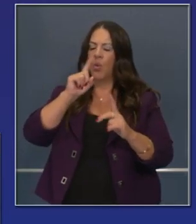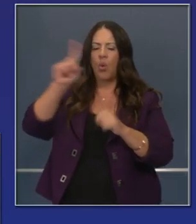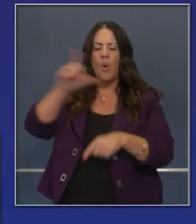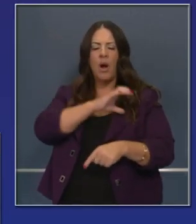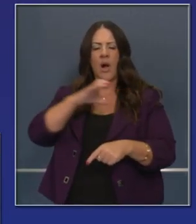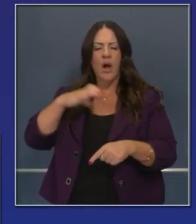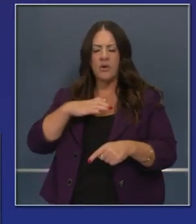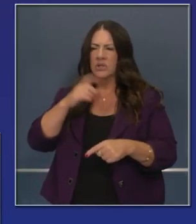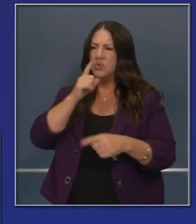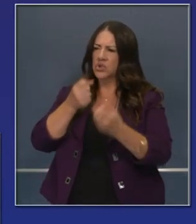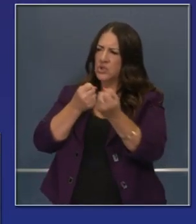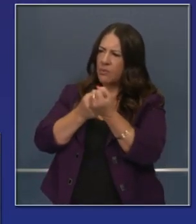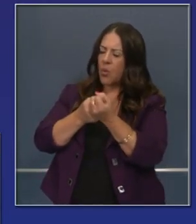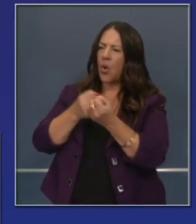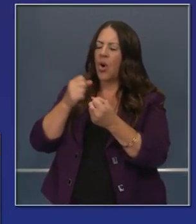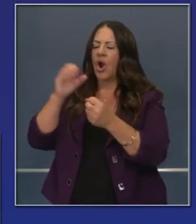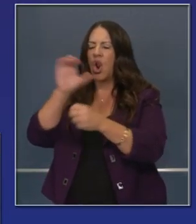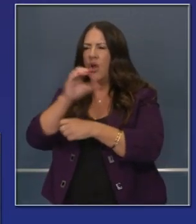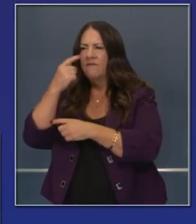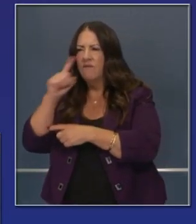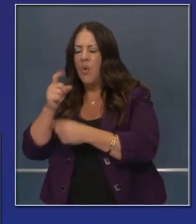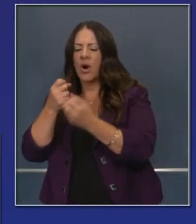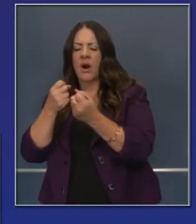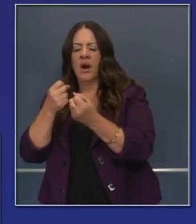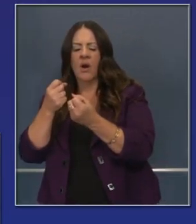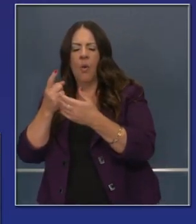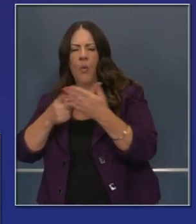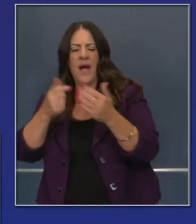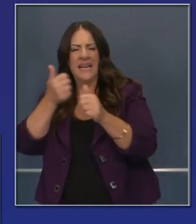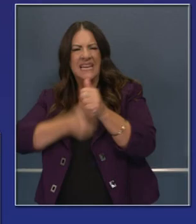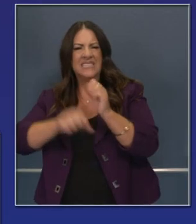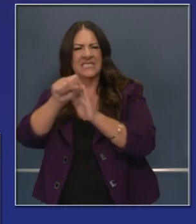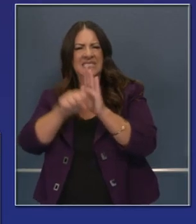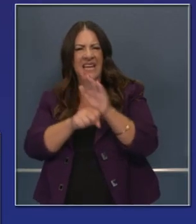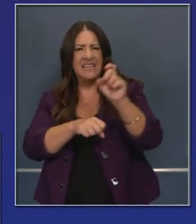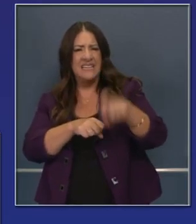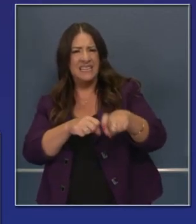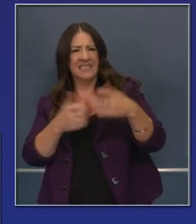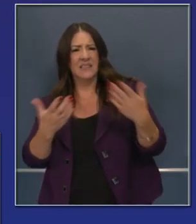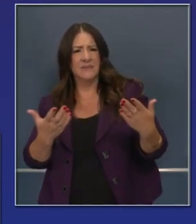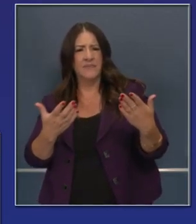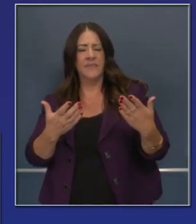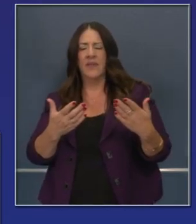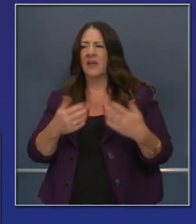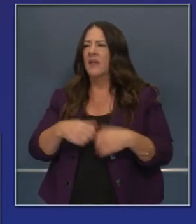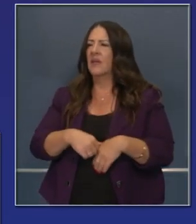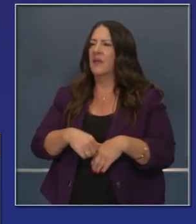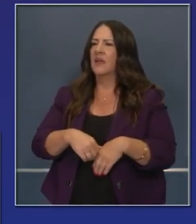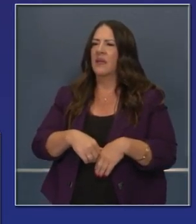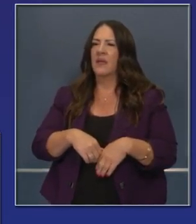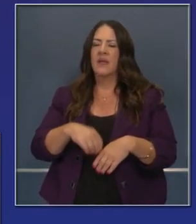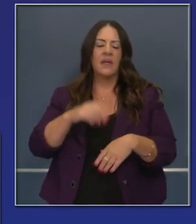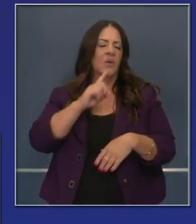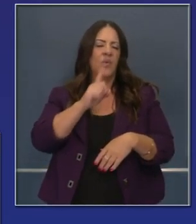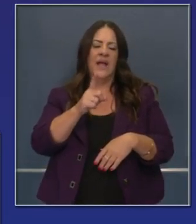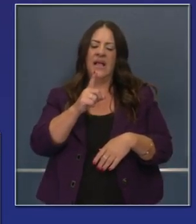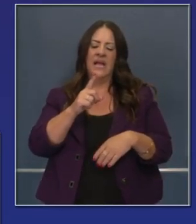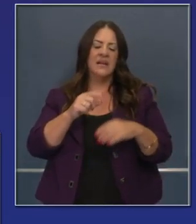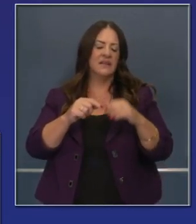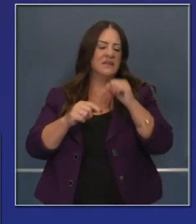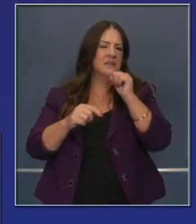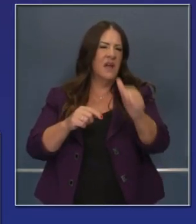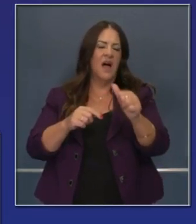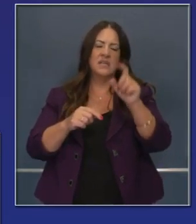confianza mayor y denegando la voz a mucha gente. Y no hay buena razón para hacer eso. Es solo